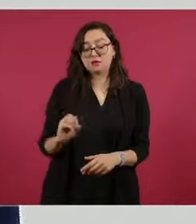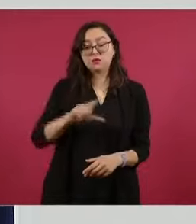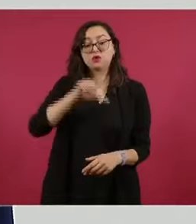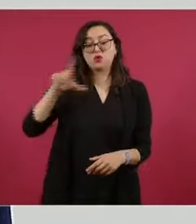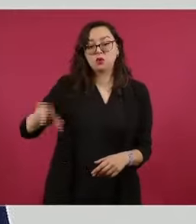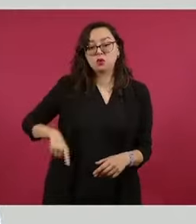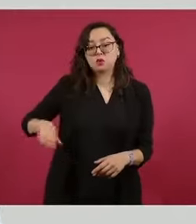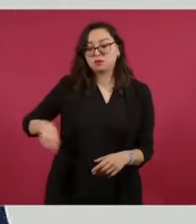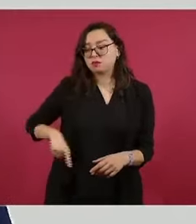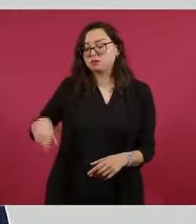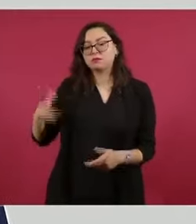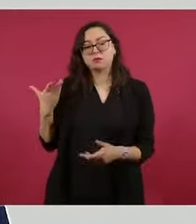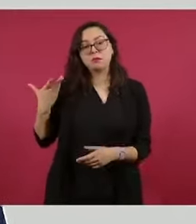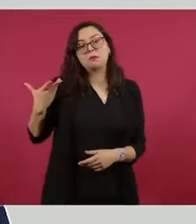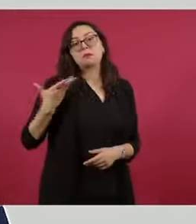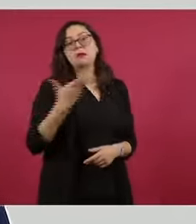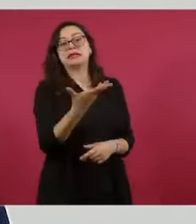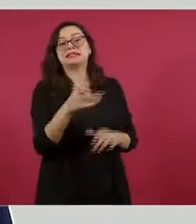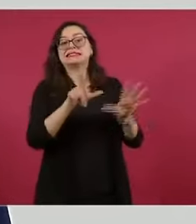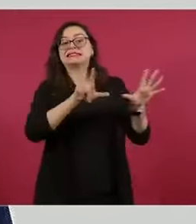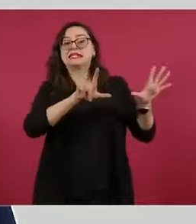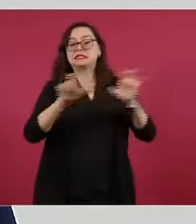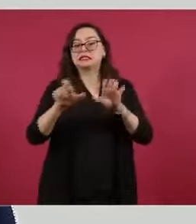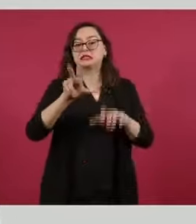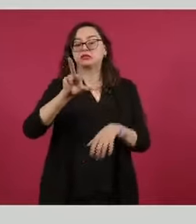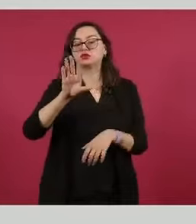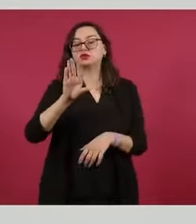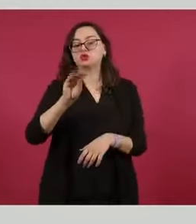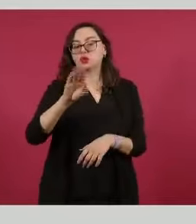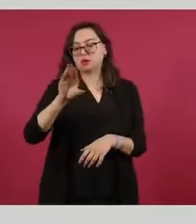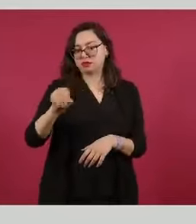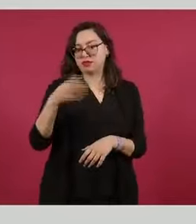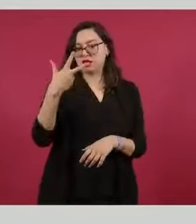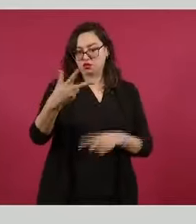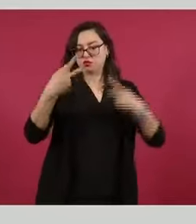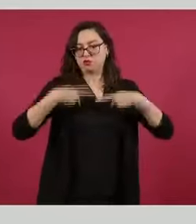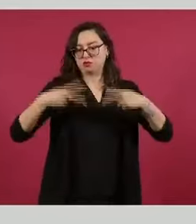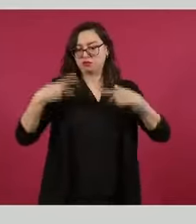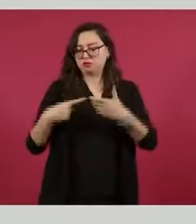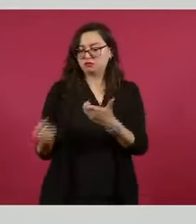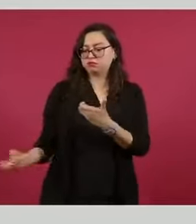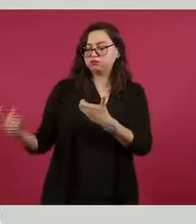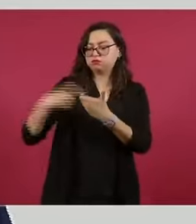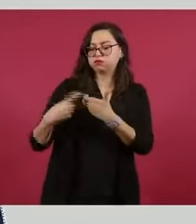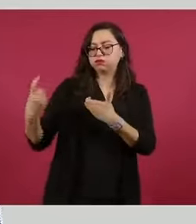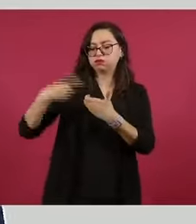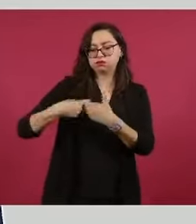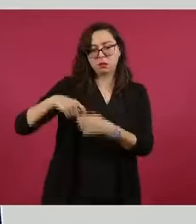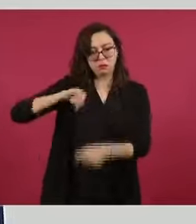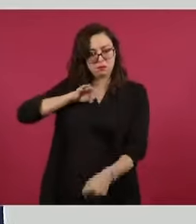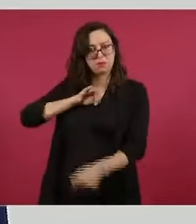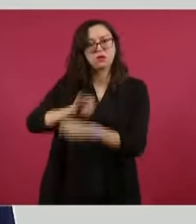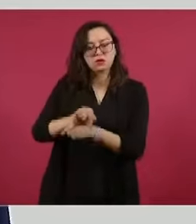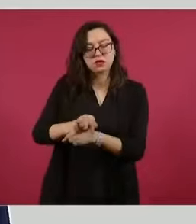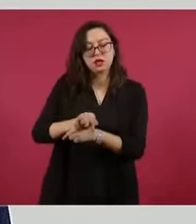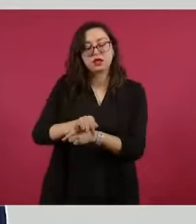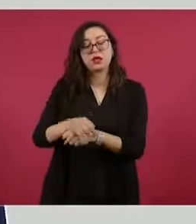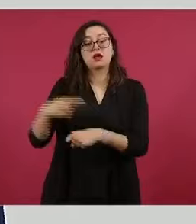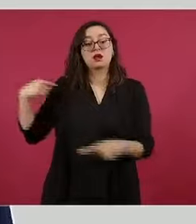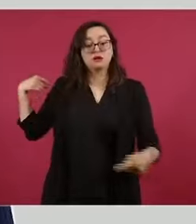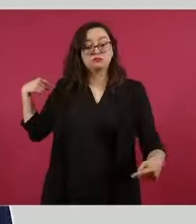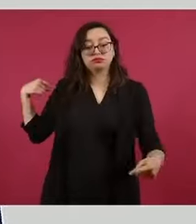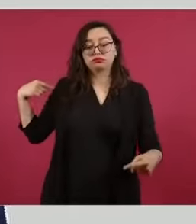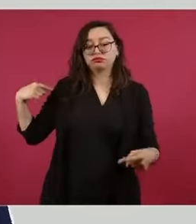había 798 personas incorporadas al mecanismo de protección. Hasta enero de 2024